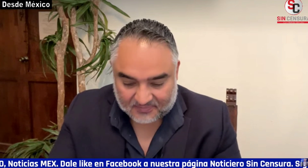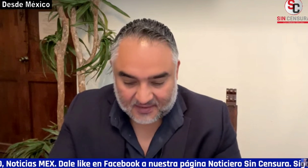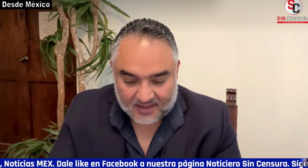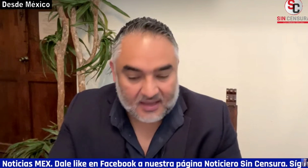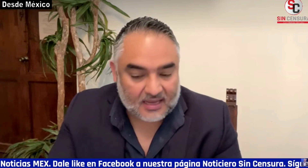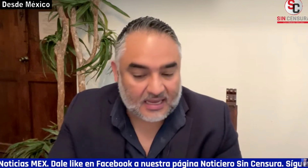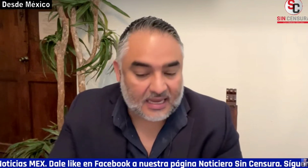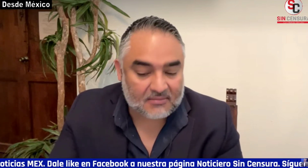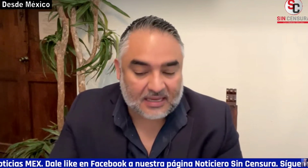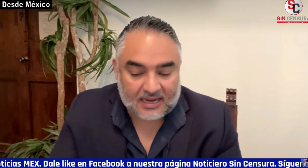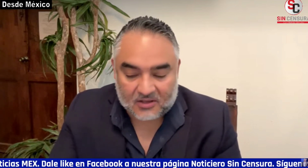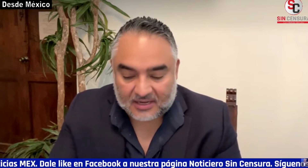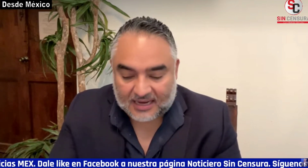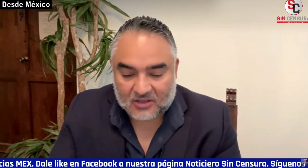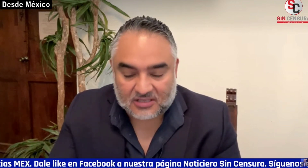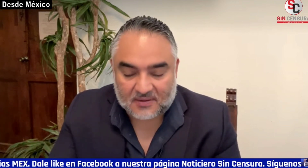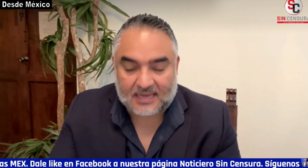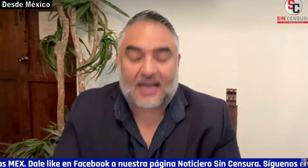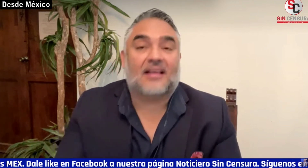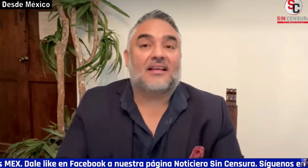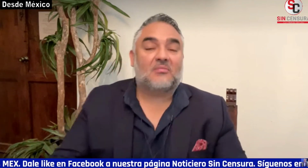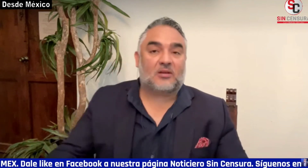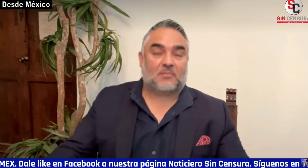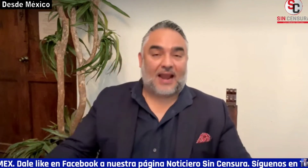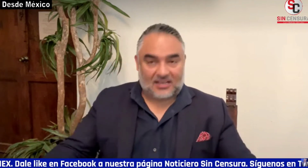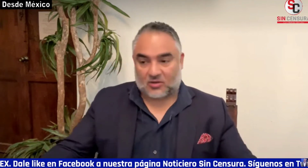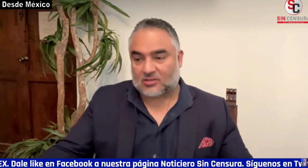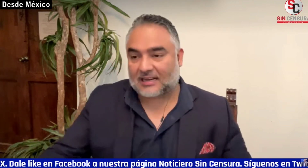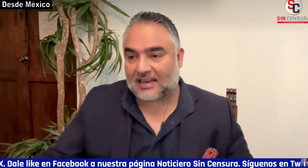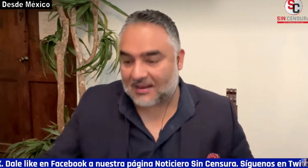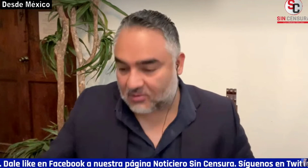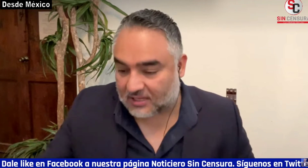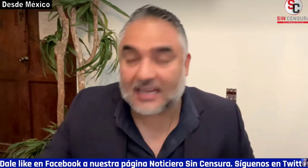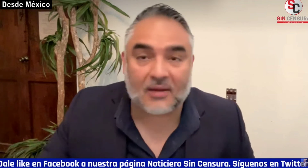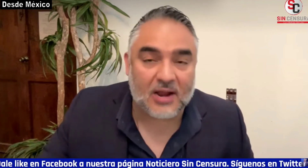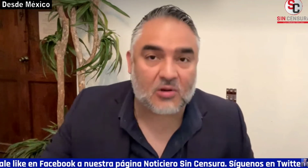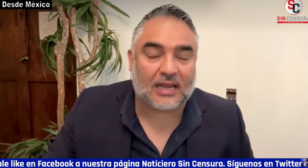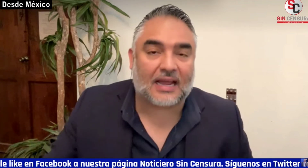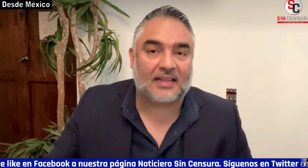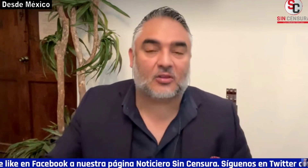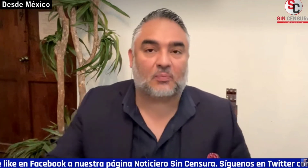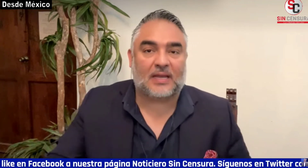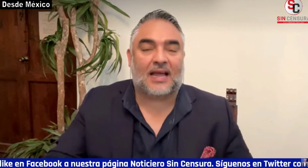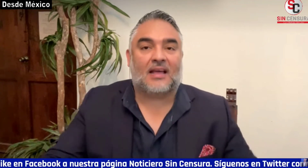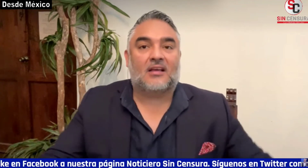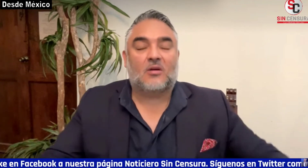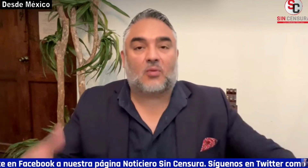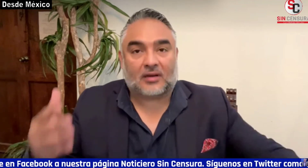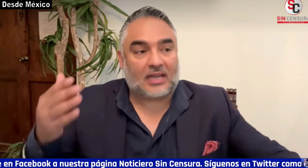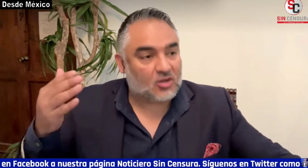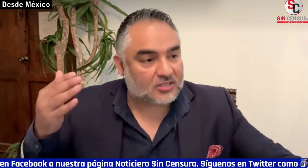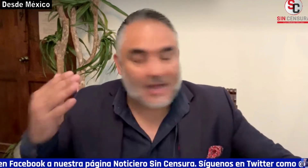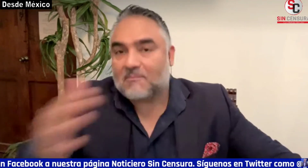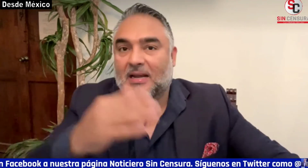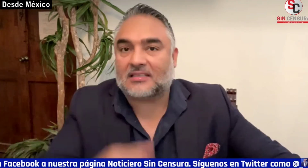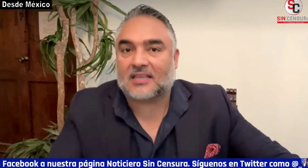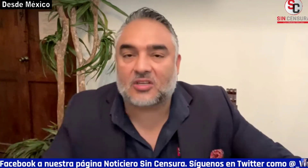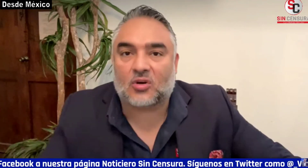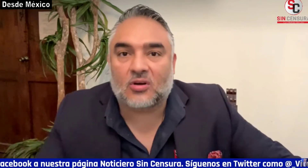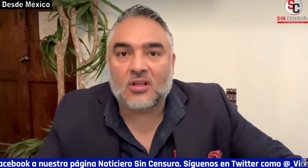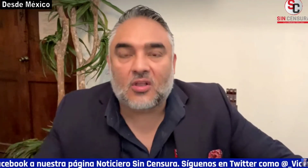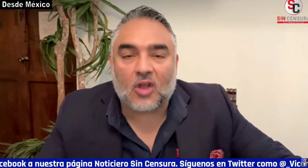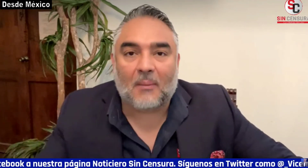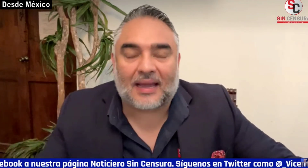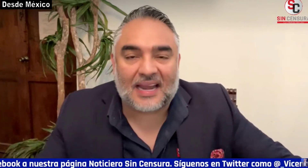Bueno, mi querido Ricardo Sevilla, pues para eso nos alquilamos y qué bueno que la gente opina, porque yo siempre les